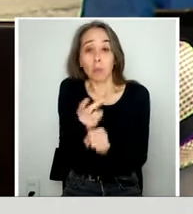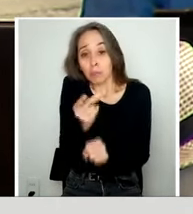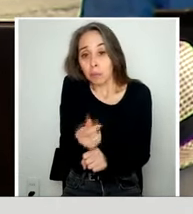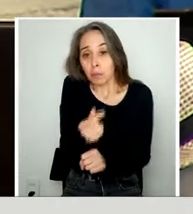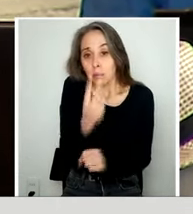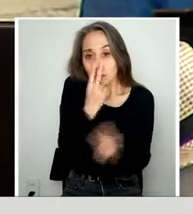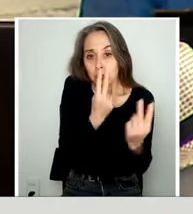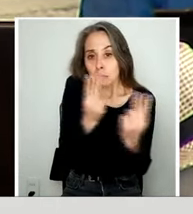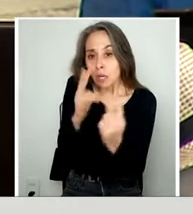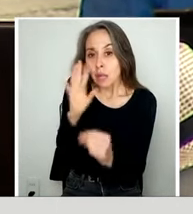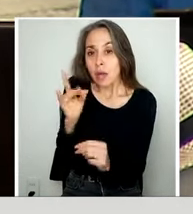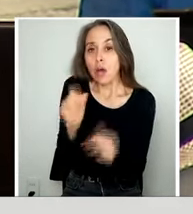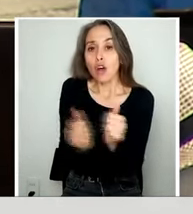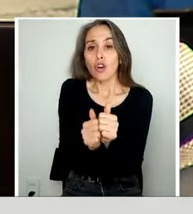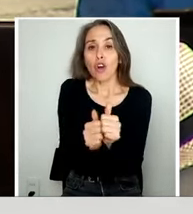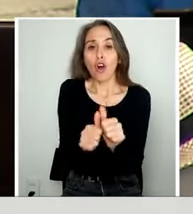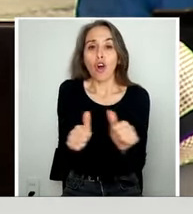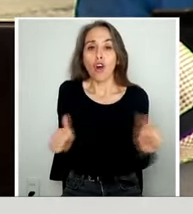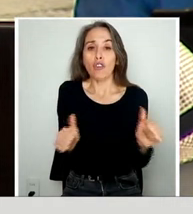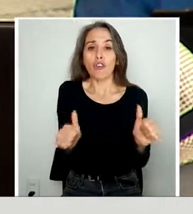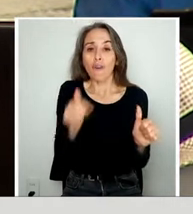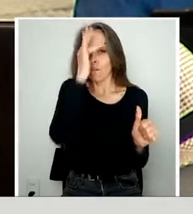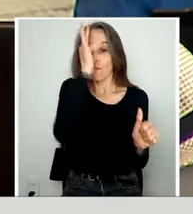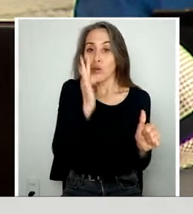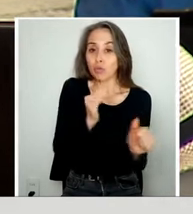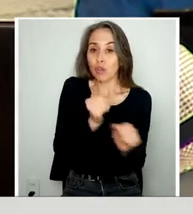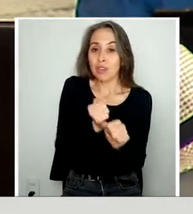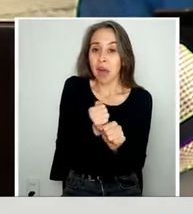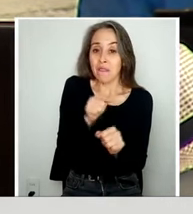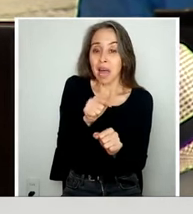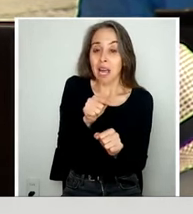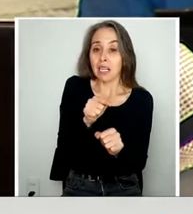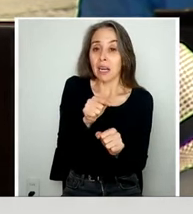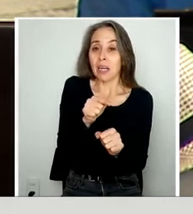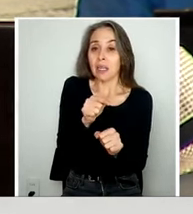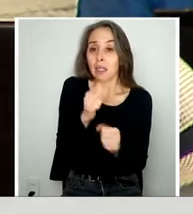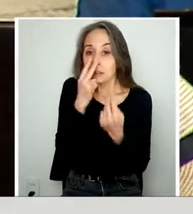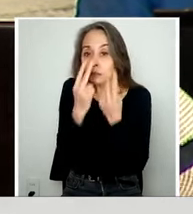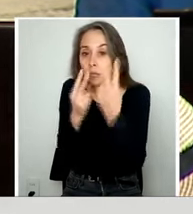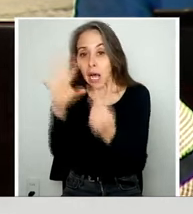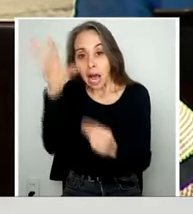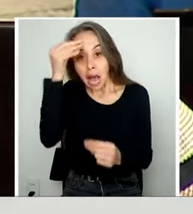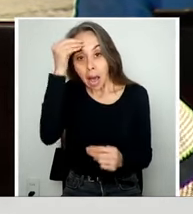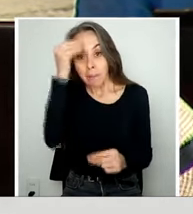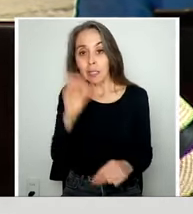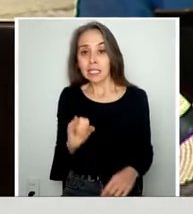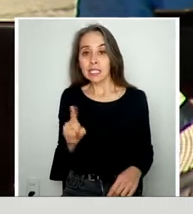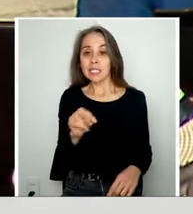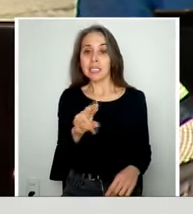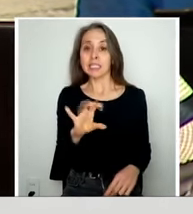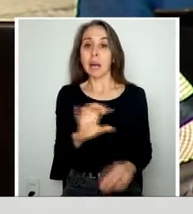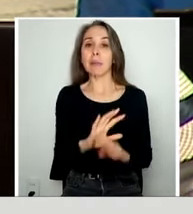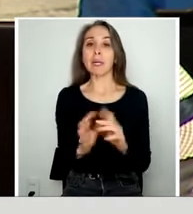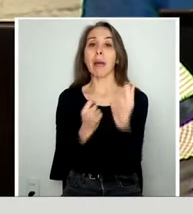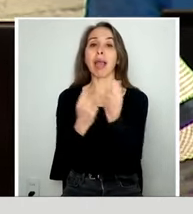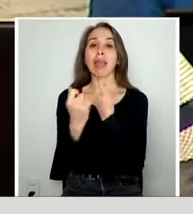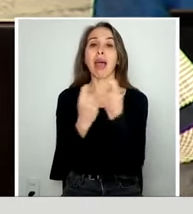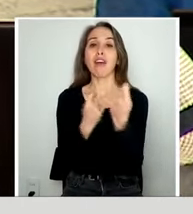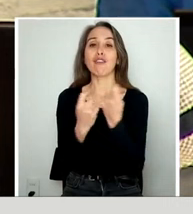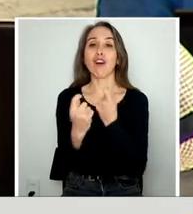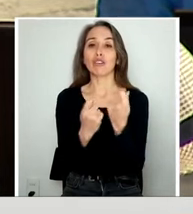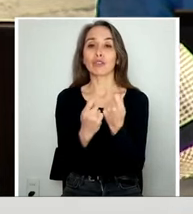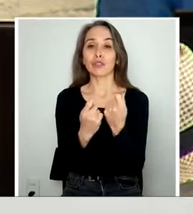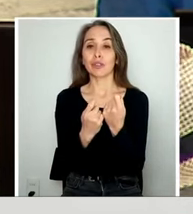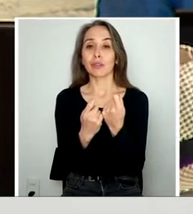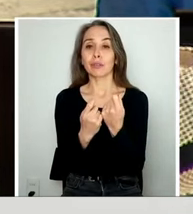funcionarios que estaban ahí y aprender que la isapre son solo un negocio y